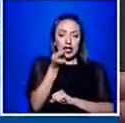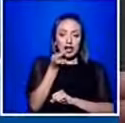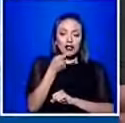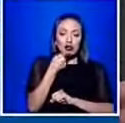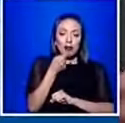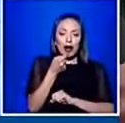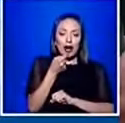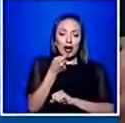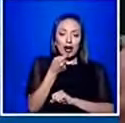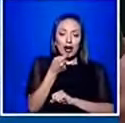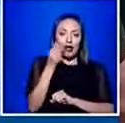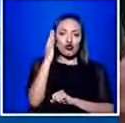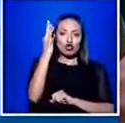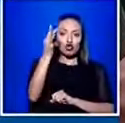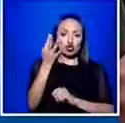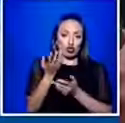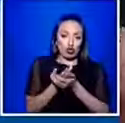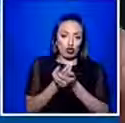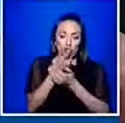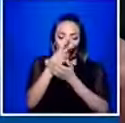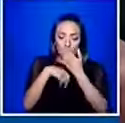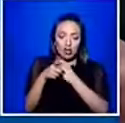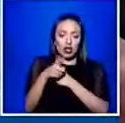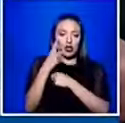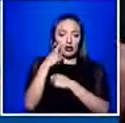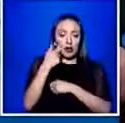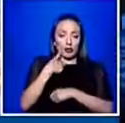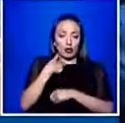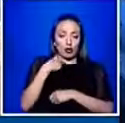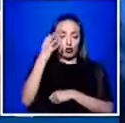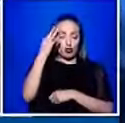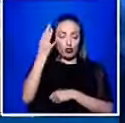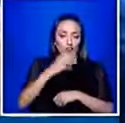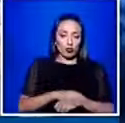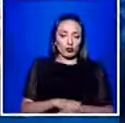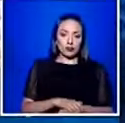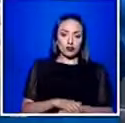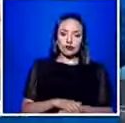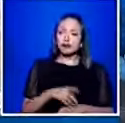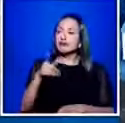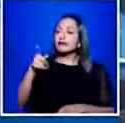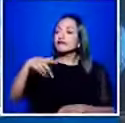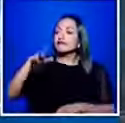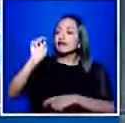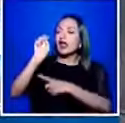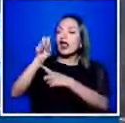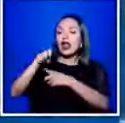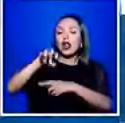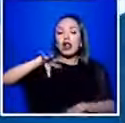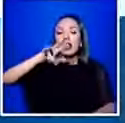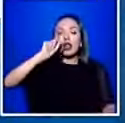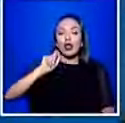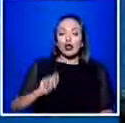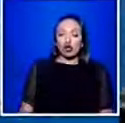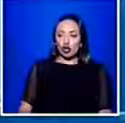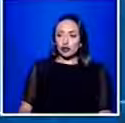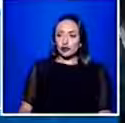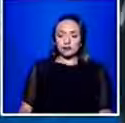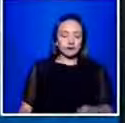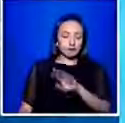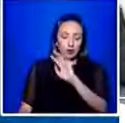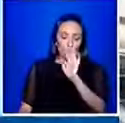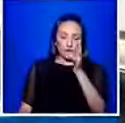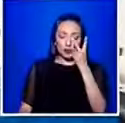nuestras futuras generaciones y también para nosotras mismas. Pero a ellos, ¿qué les importa en realidad? ¡Qué pena! Vamos a dejarles con las